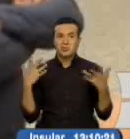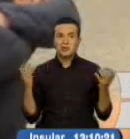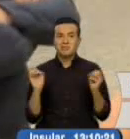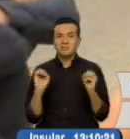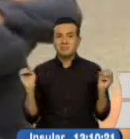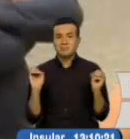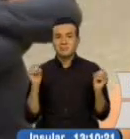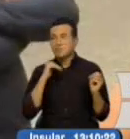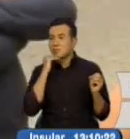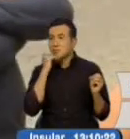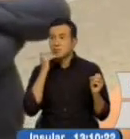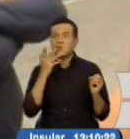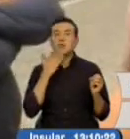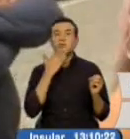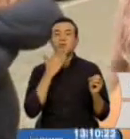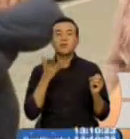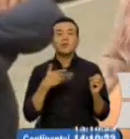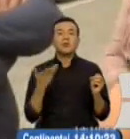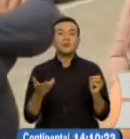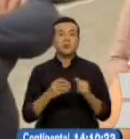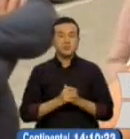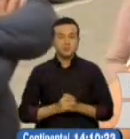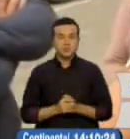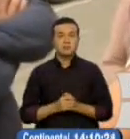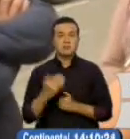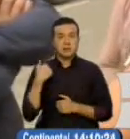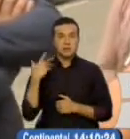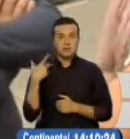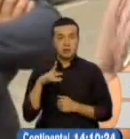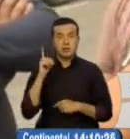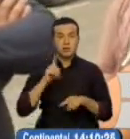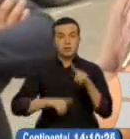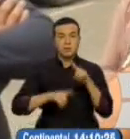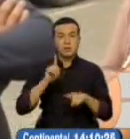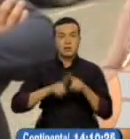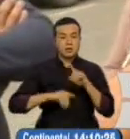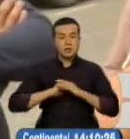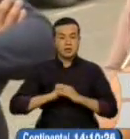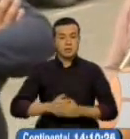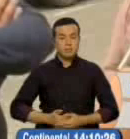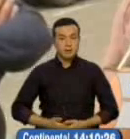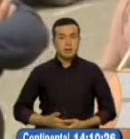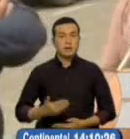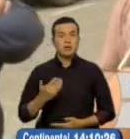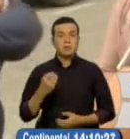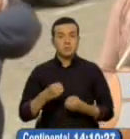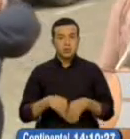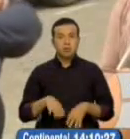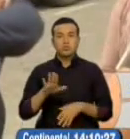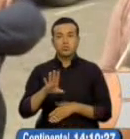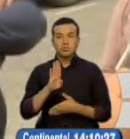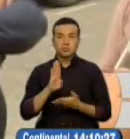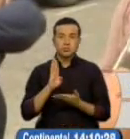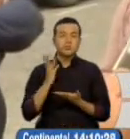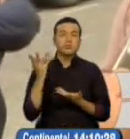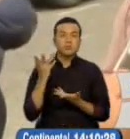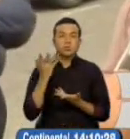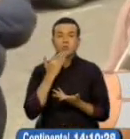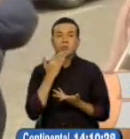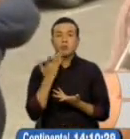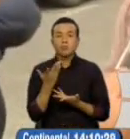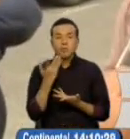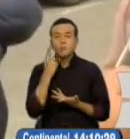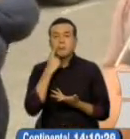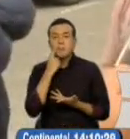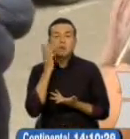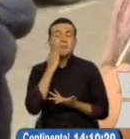nos vayan a cancelar ni de nuestras liquidaciones. Tenemos una compañera que está embarazada pierde su seguro, pierde todo. Somos compadres, madres